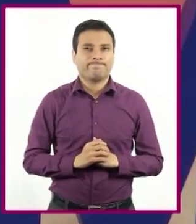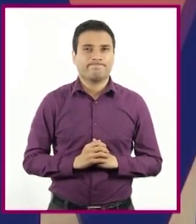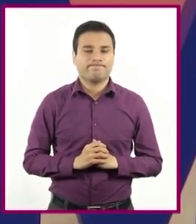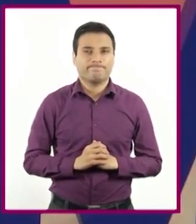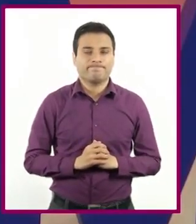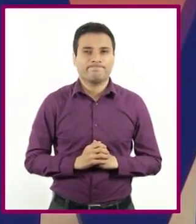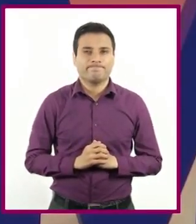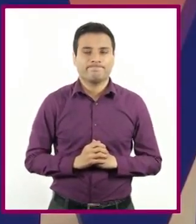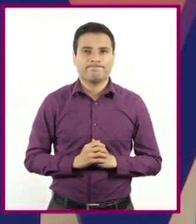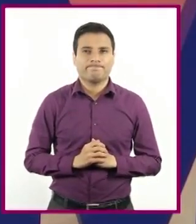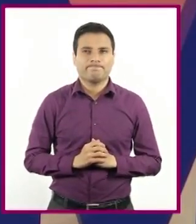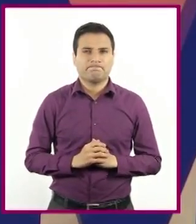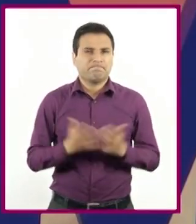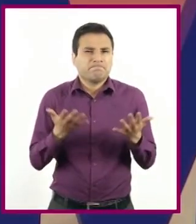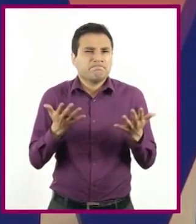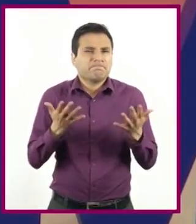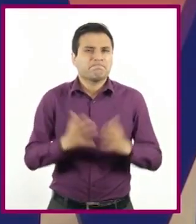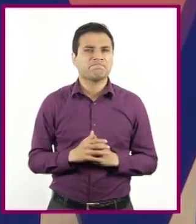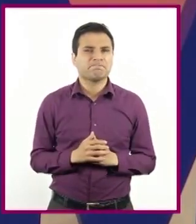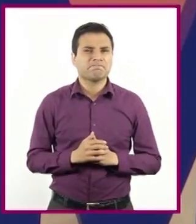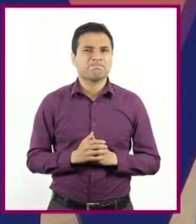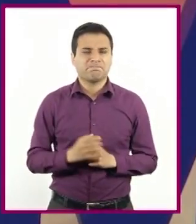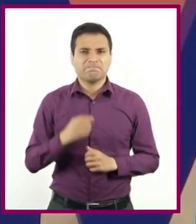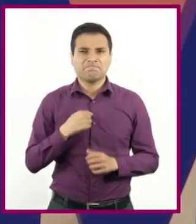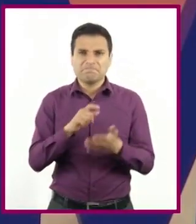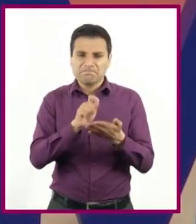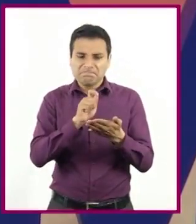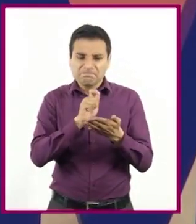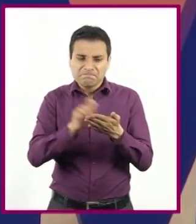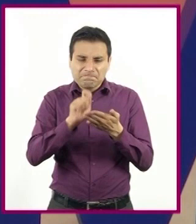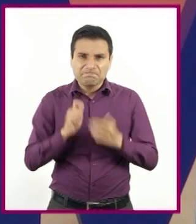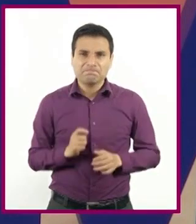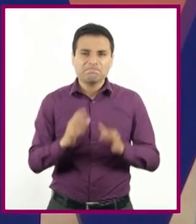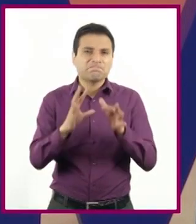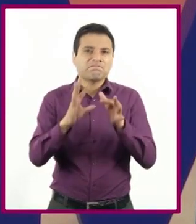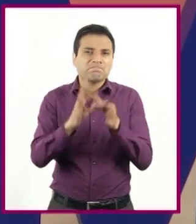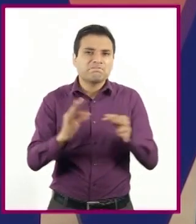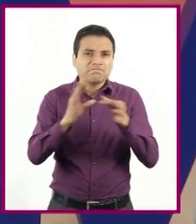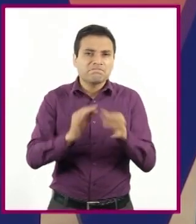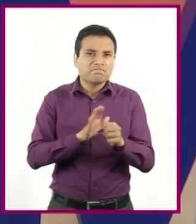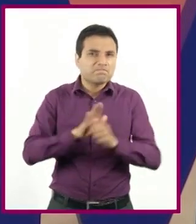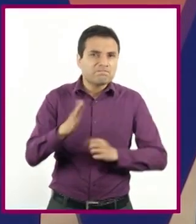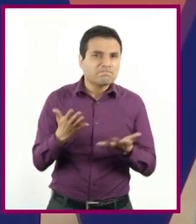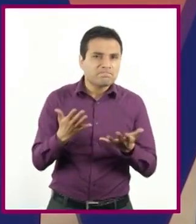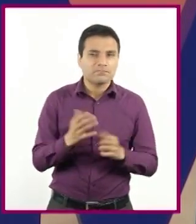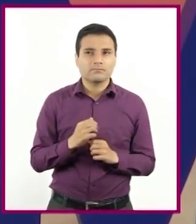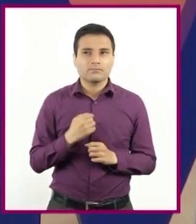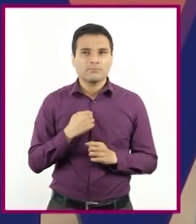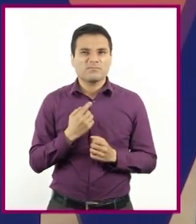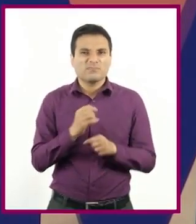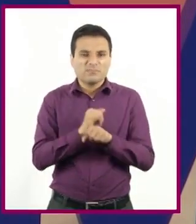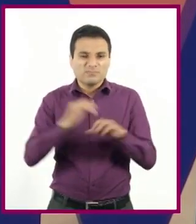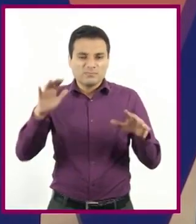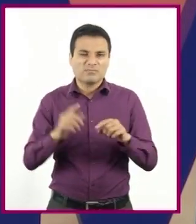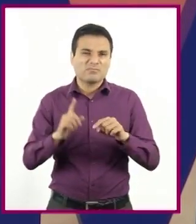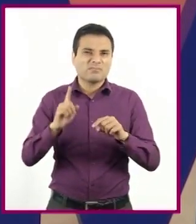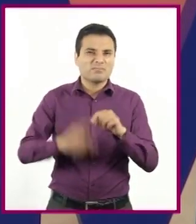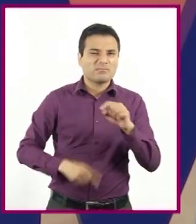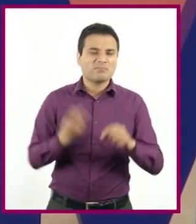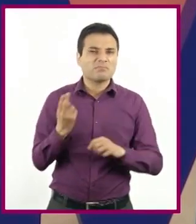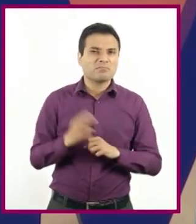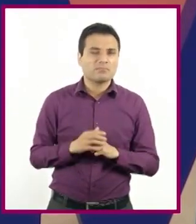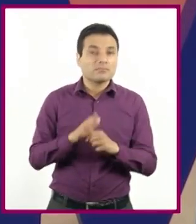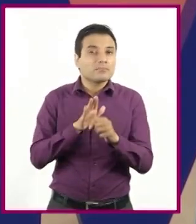¿Qué es lo que vamos a poner en nuestro guión y qué no? Para seleccionar qué datos sí